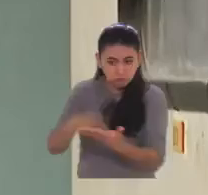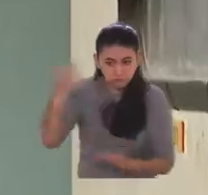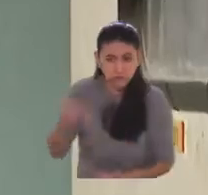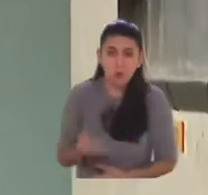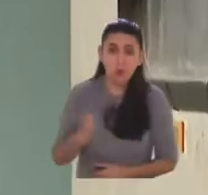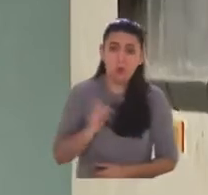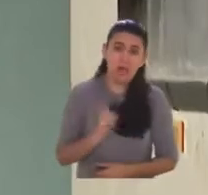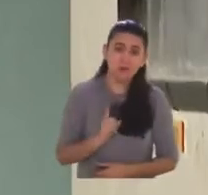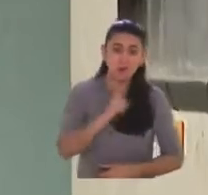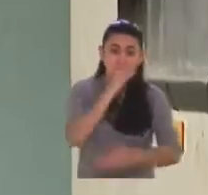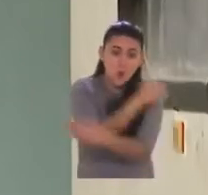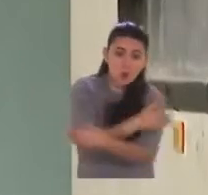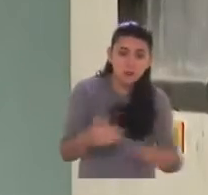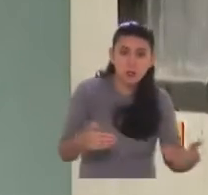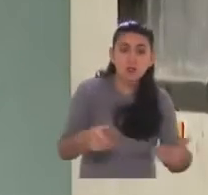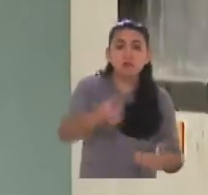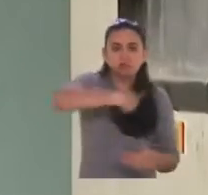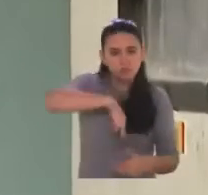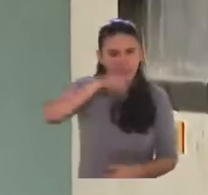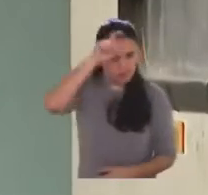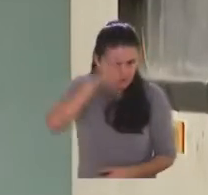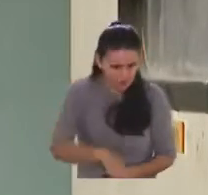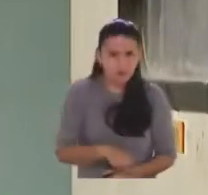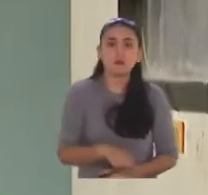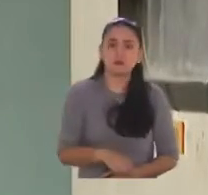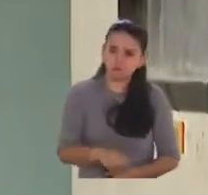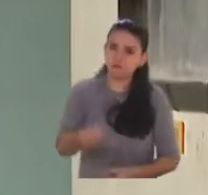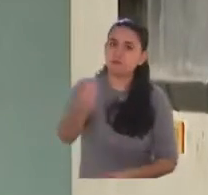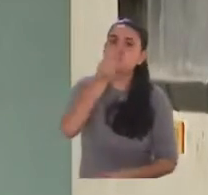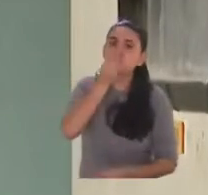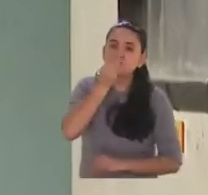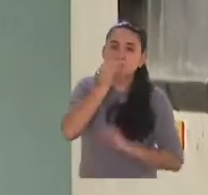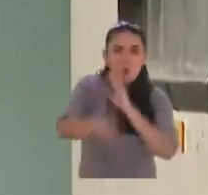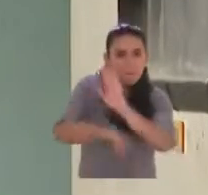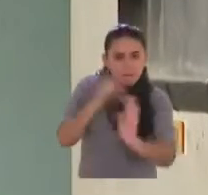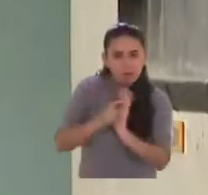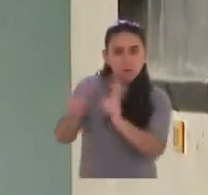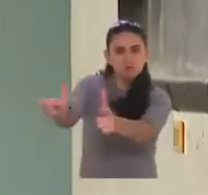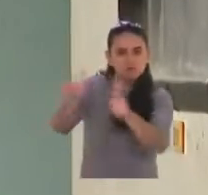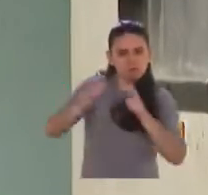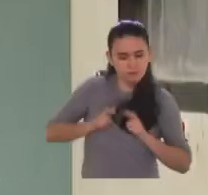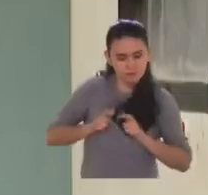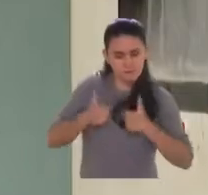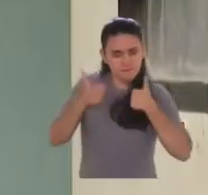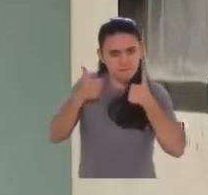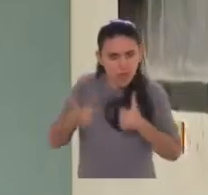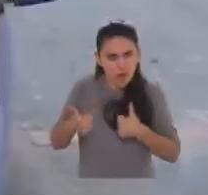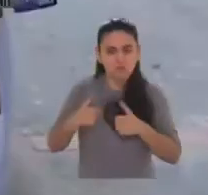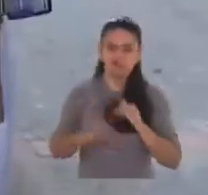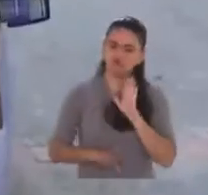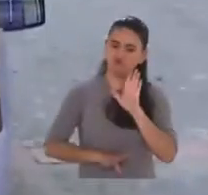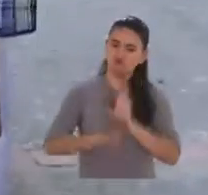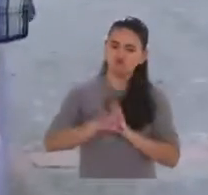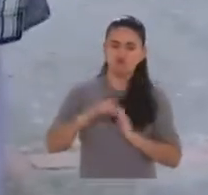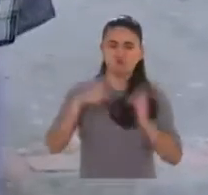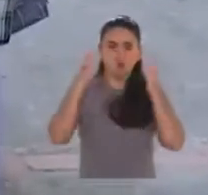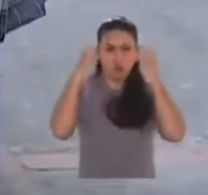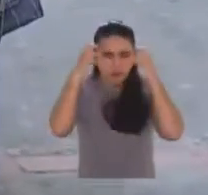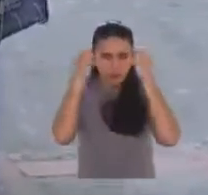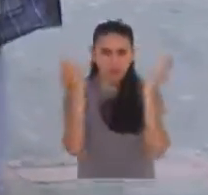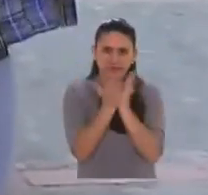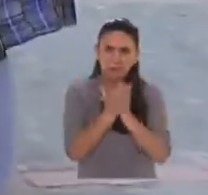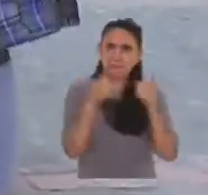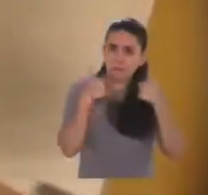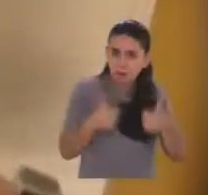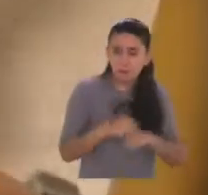niños y las niñas deben tener pues su complemento completo para poder tener pues su desarrollo. Palabras